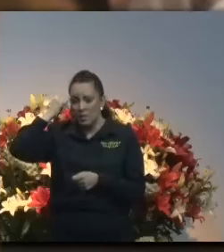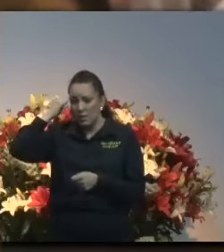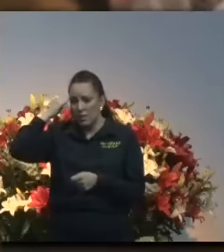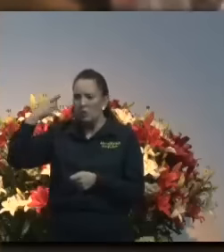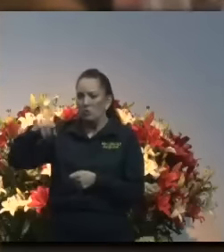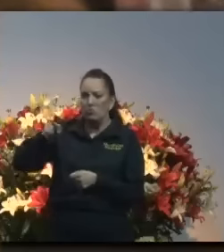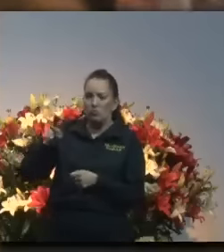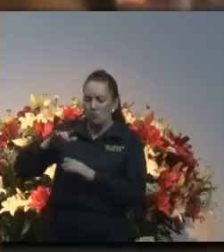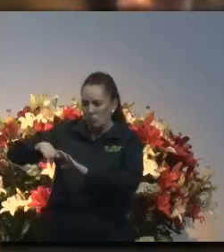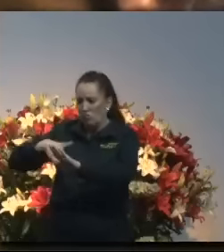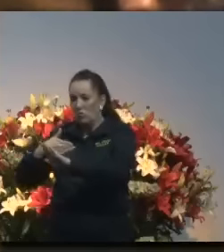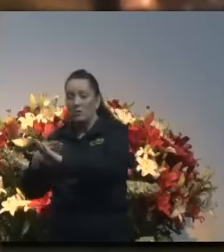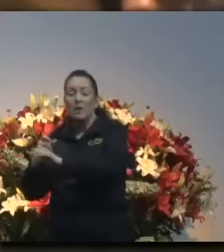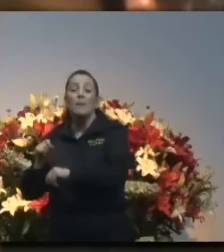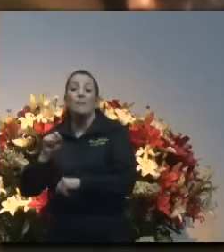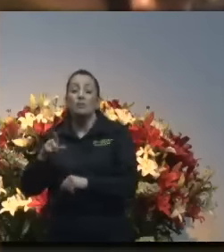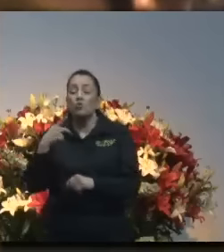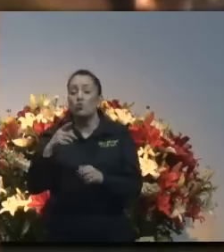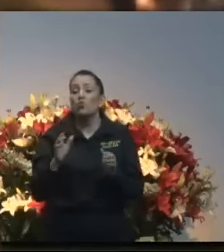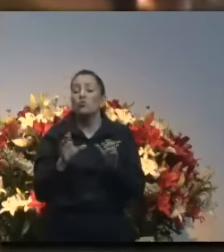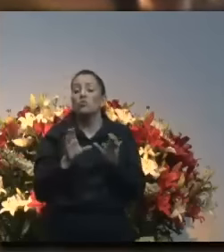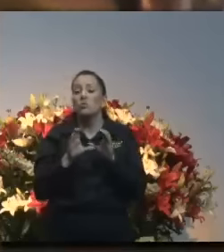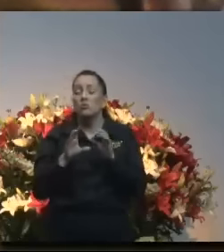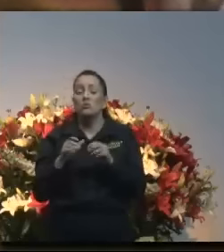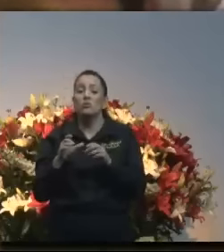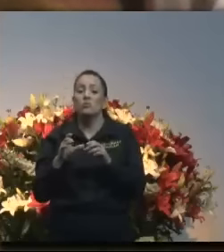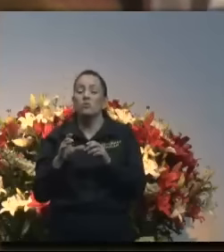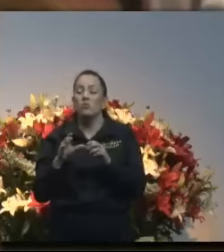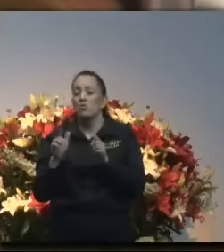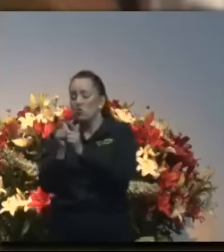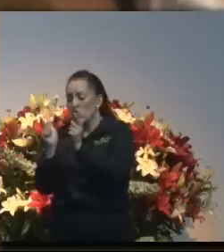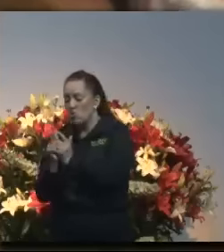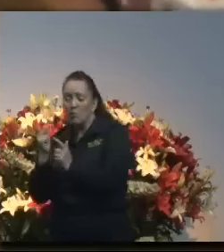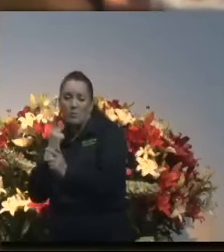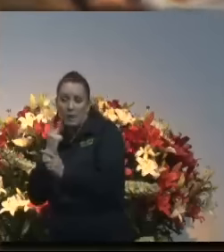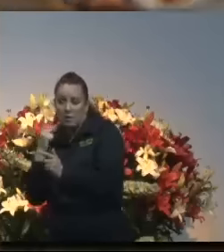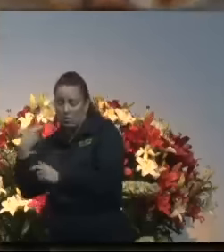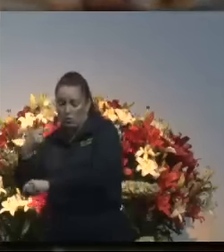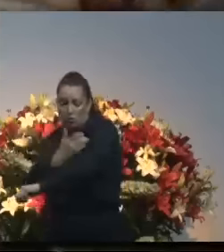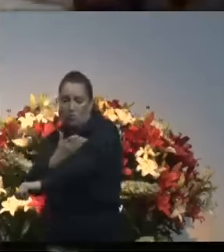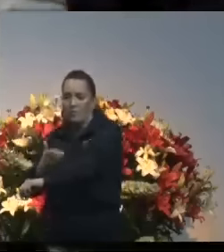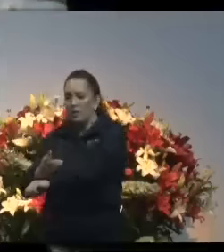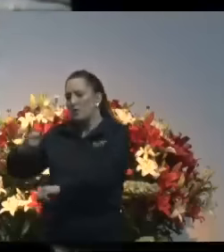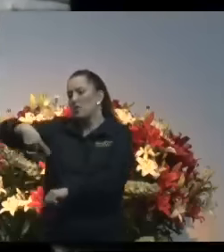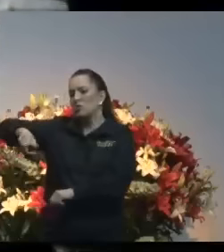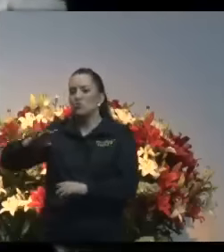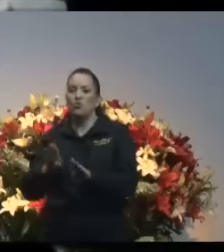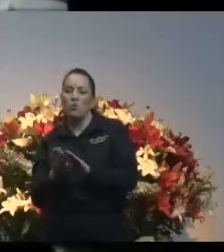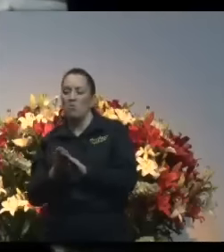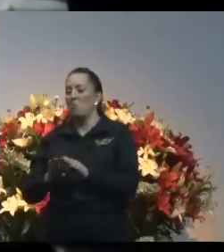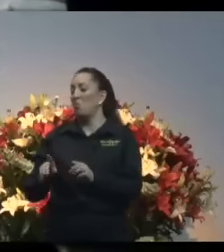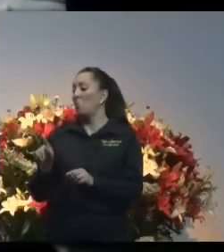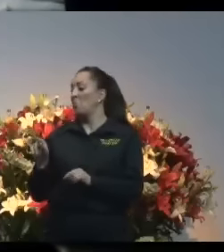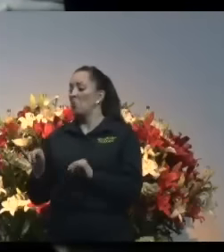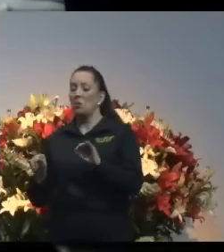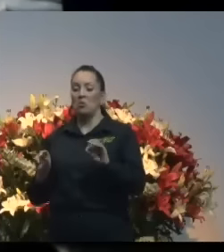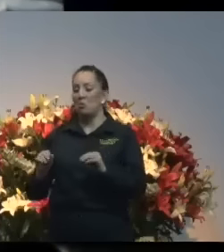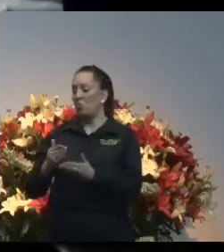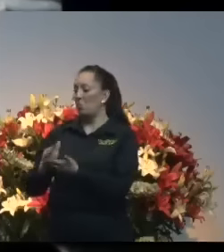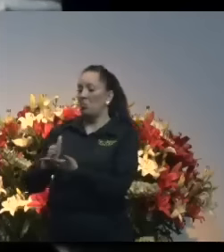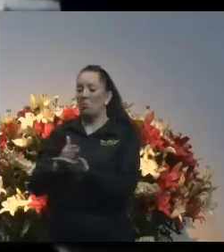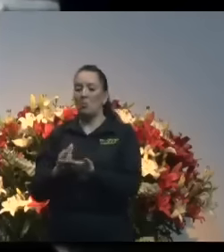tus compañeros de partidos están llenos de prejuicios, estereotipos y elitismo? Ambas afirmaciones son